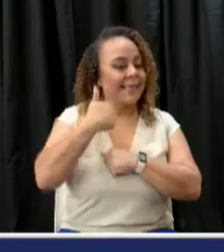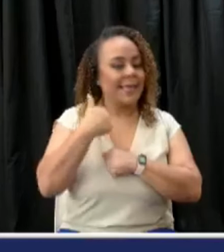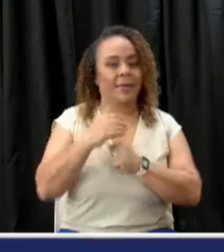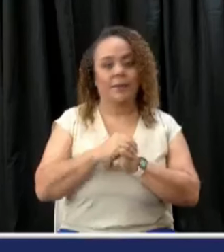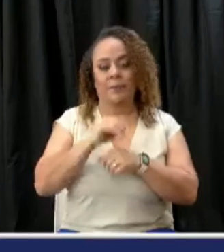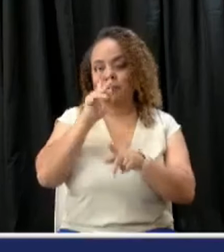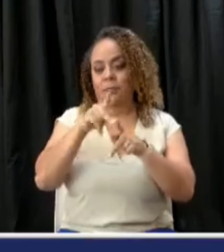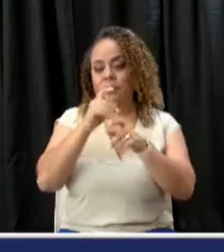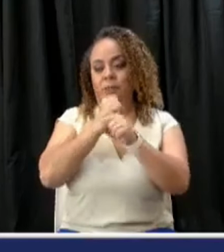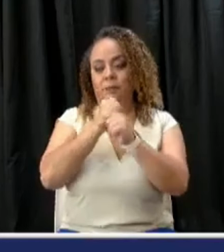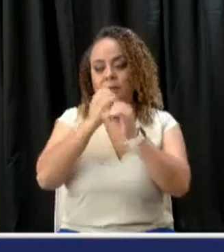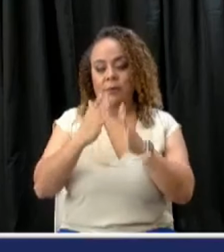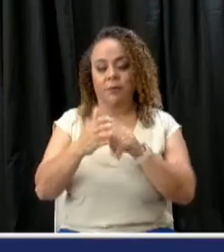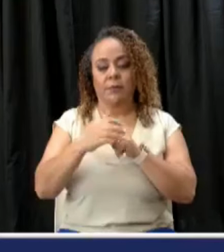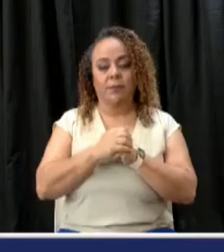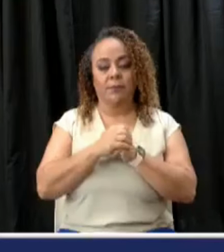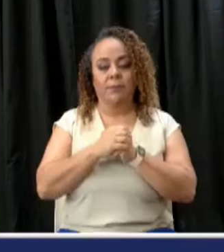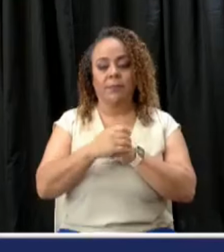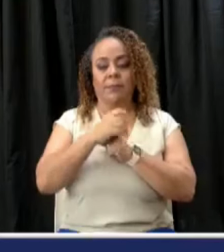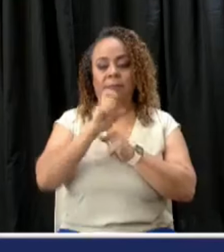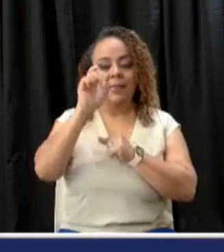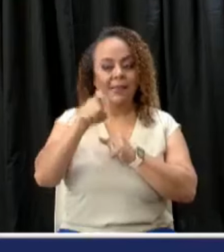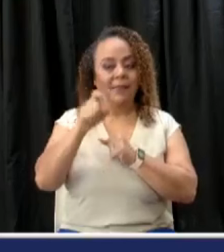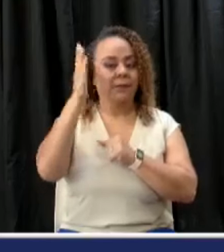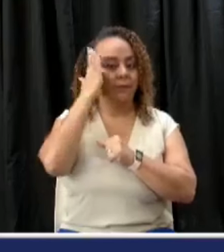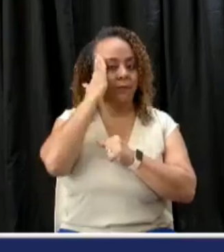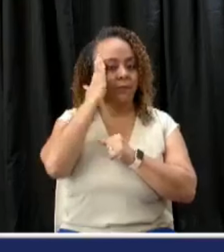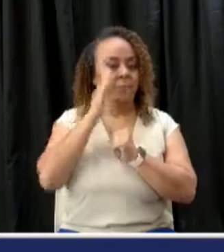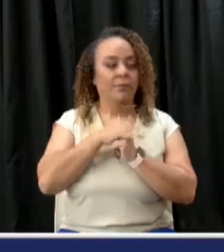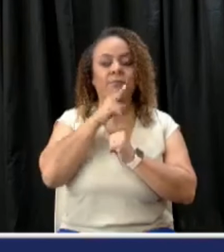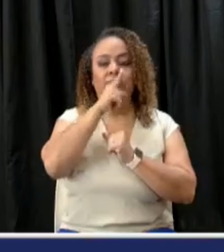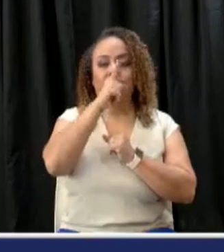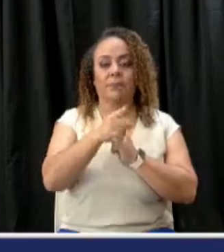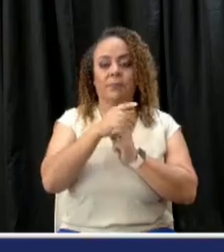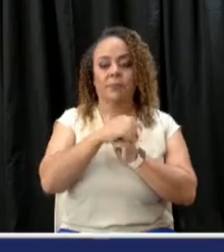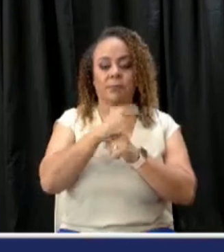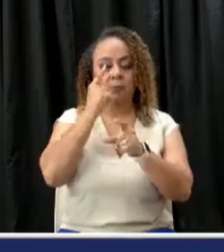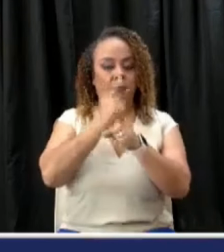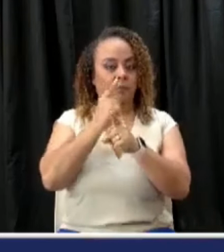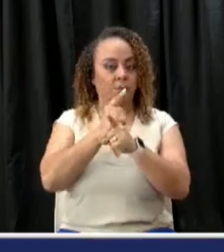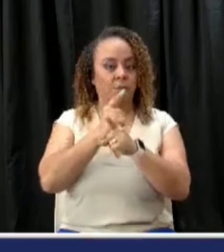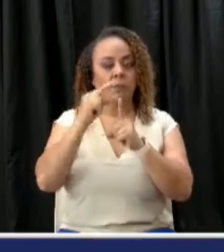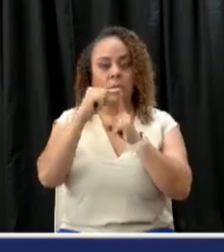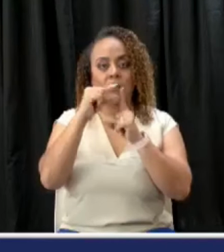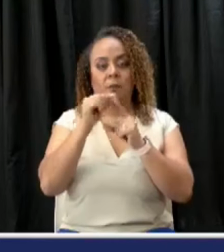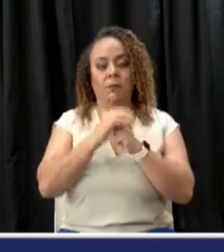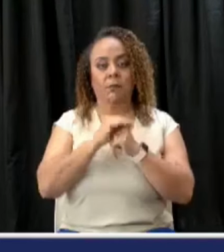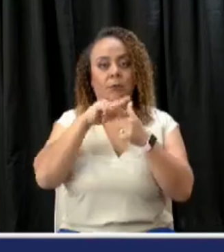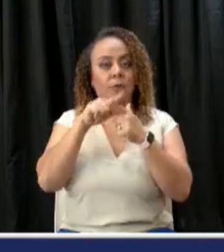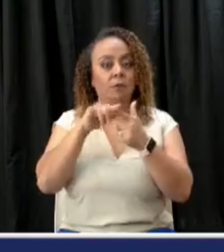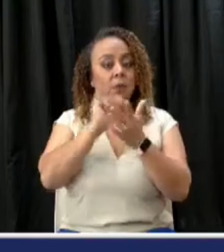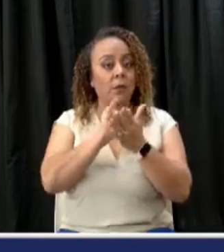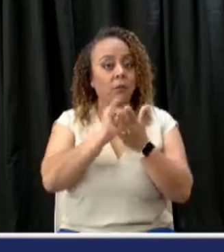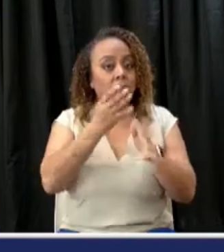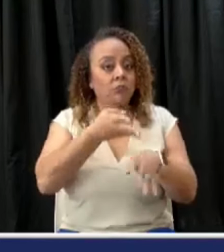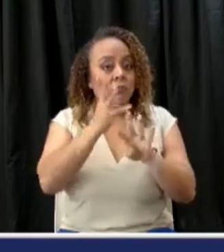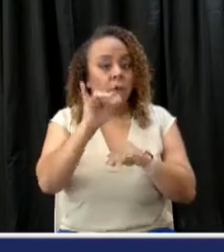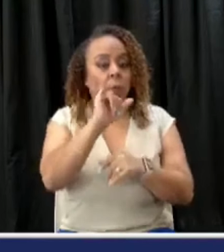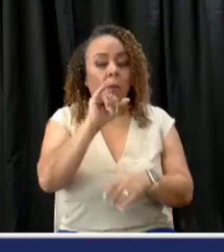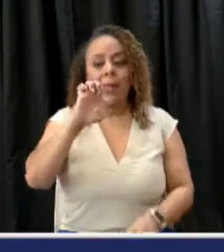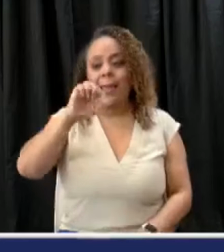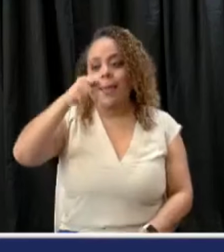persona trabajadora y la persona empleadora debe de conocer realmente el término correcto. Y entonces ahí lo pones como